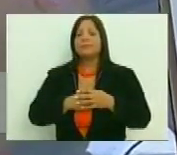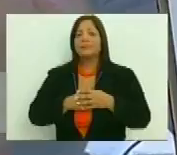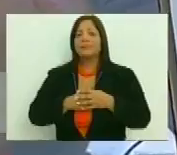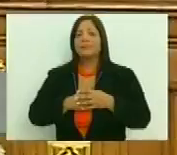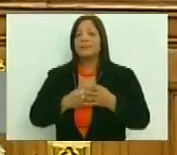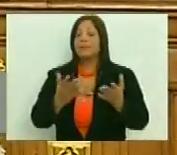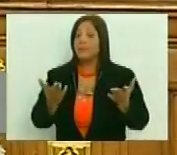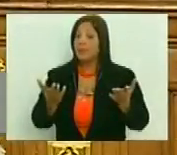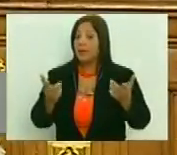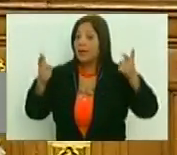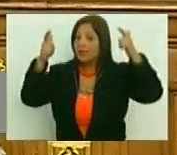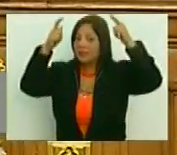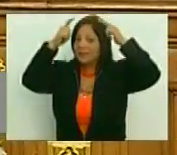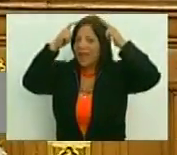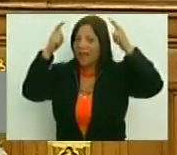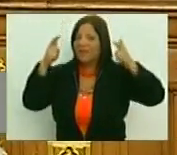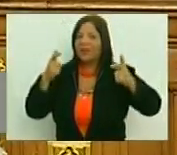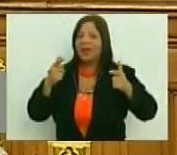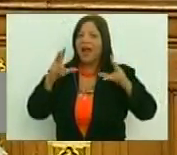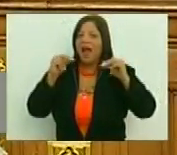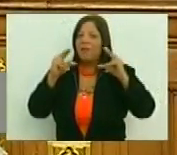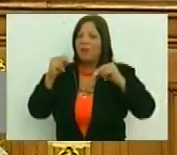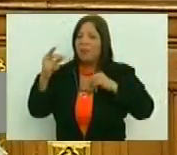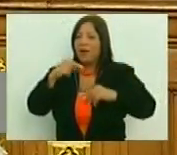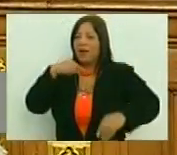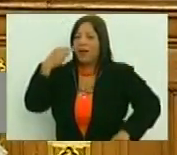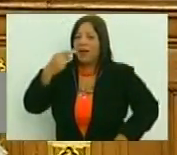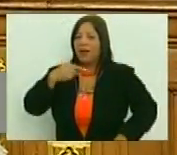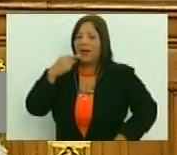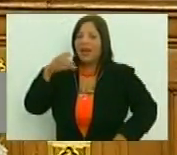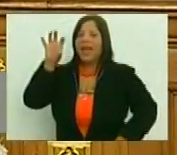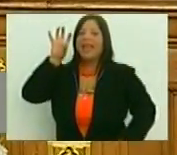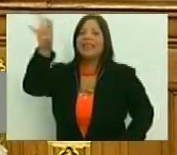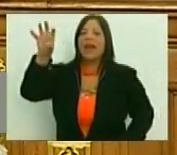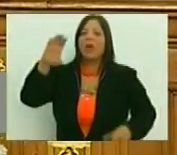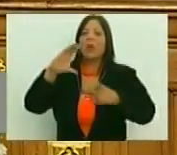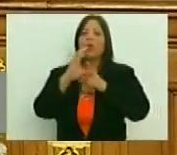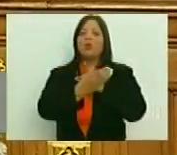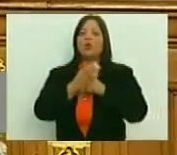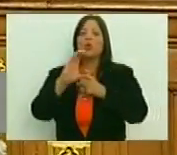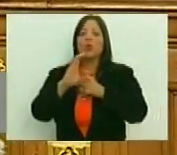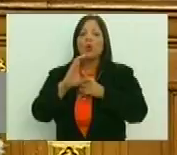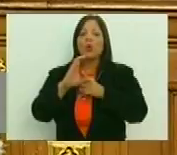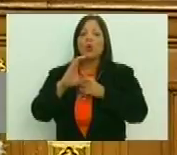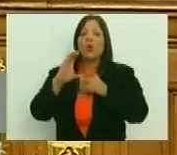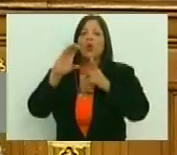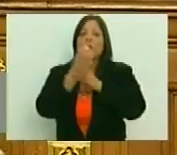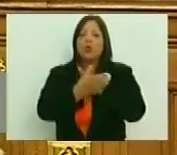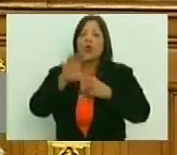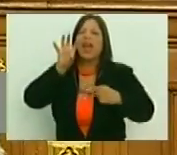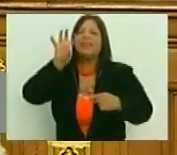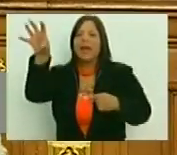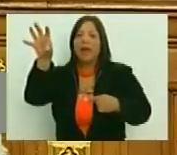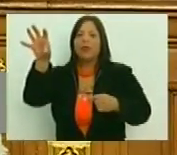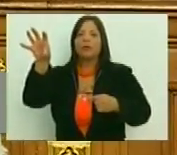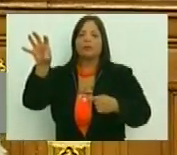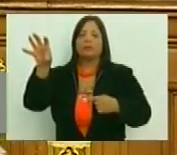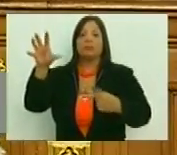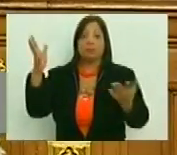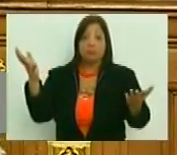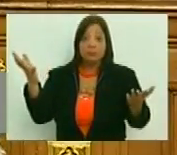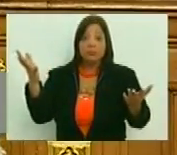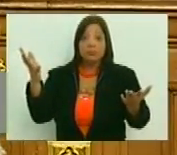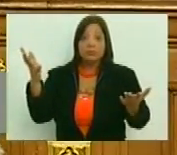y él precisamente hablaba del Estado cultura, cultura Estado,